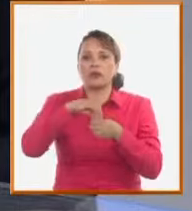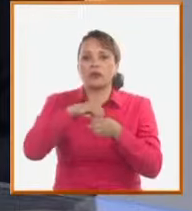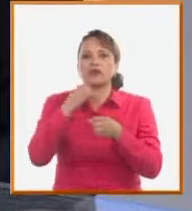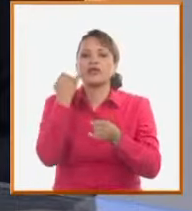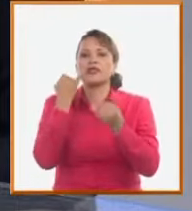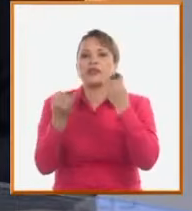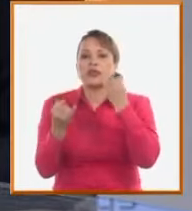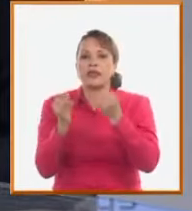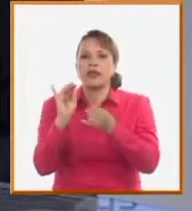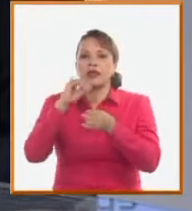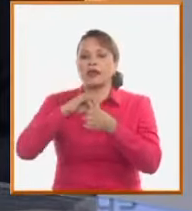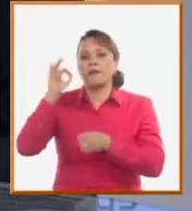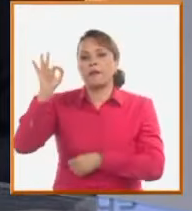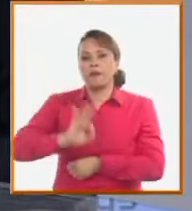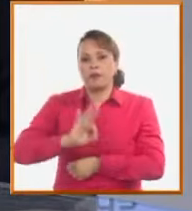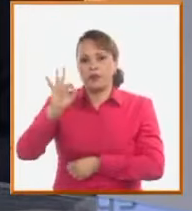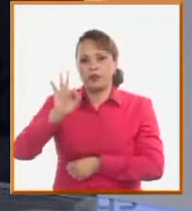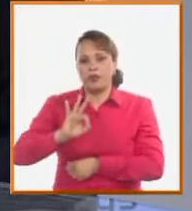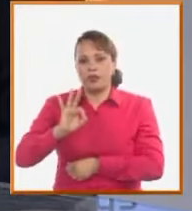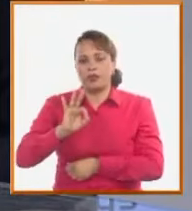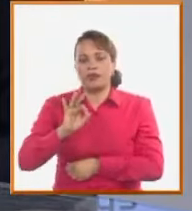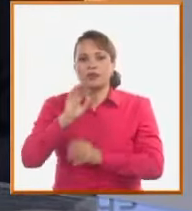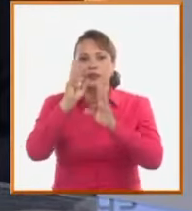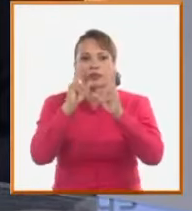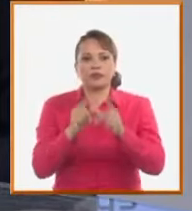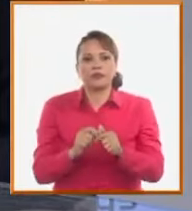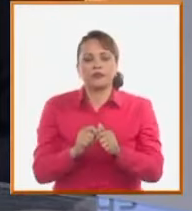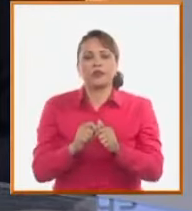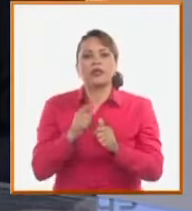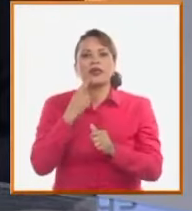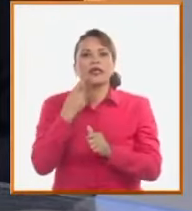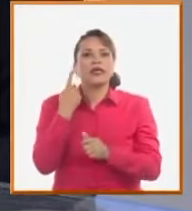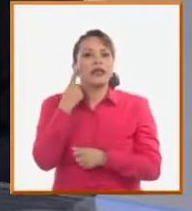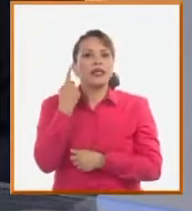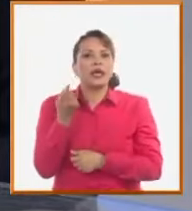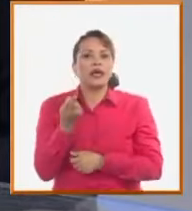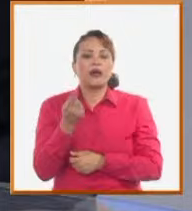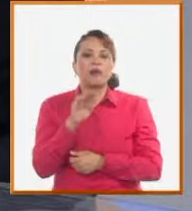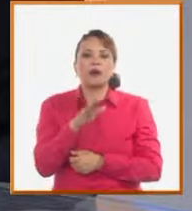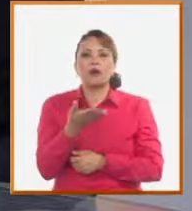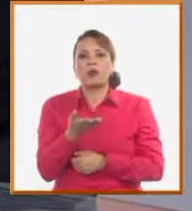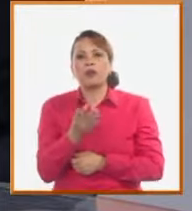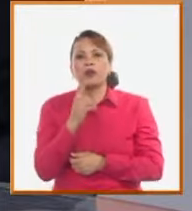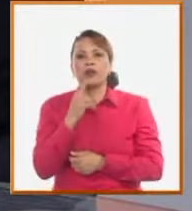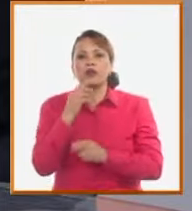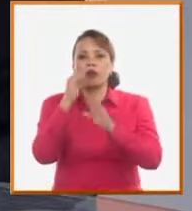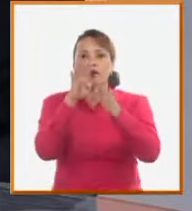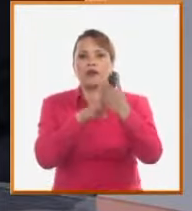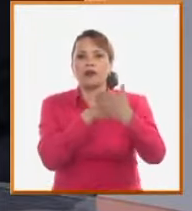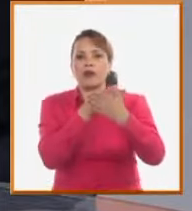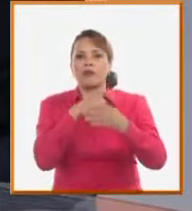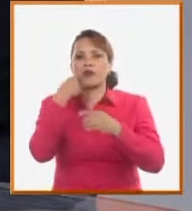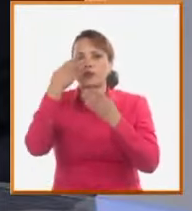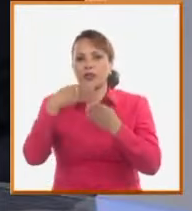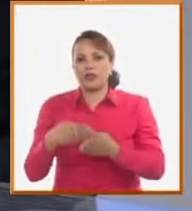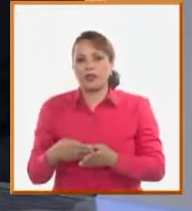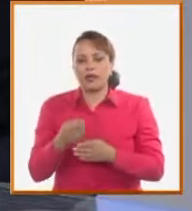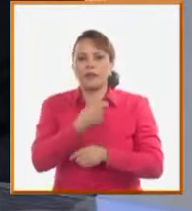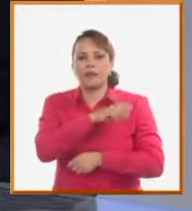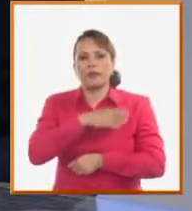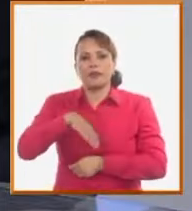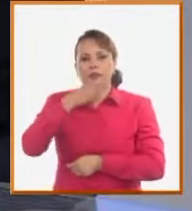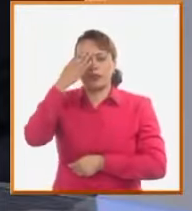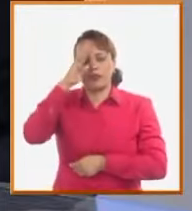técnico calculado, como decía ayer, matemáticamente, científicamente, las probabilidades con las tablas de mortalidad de la población